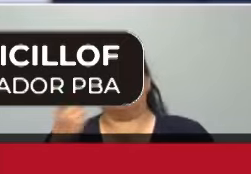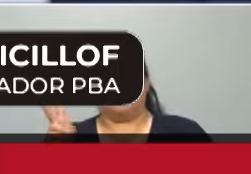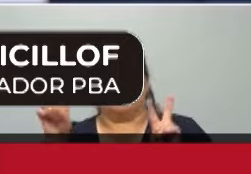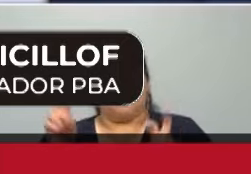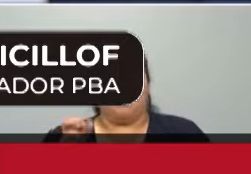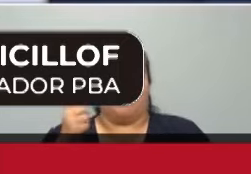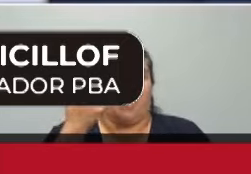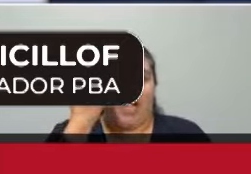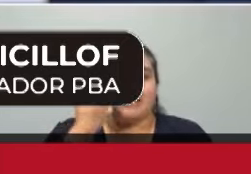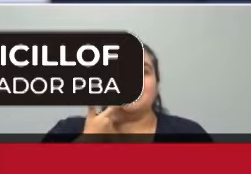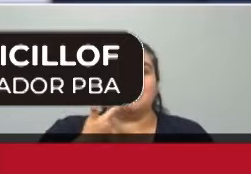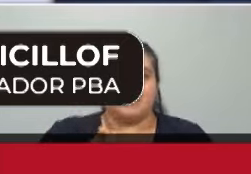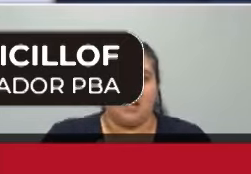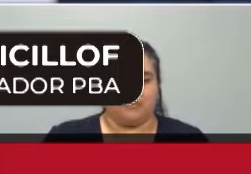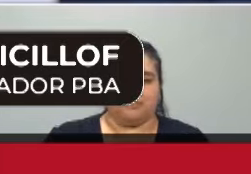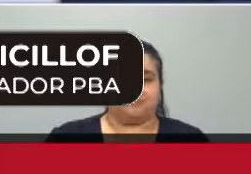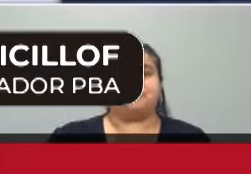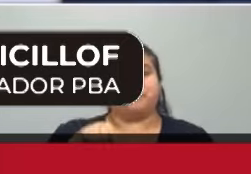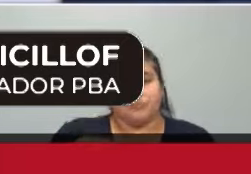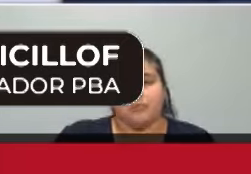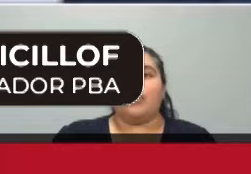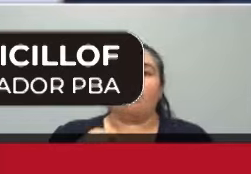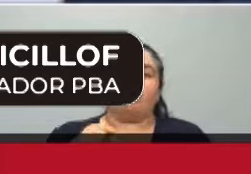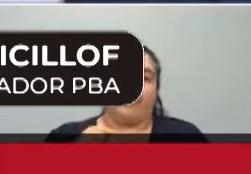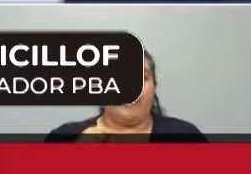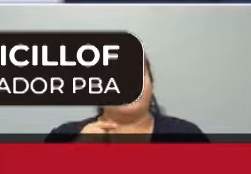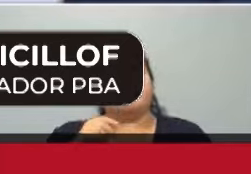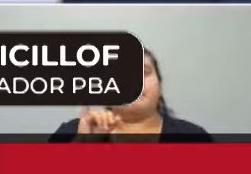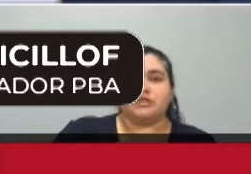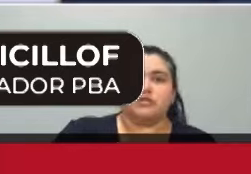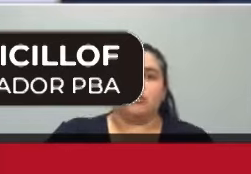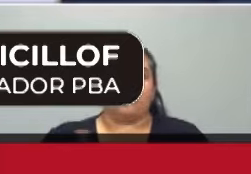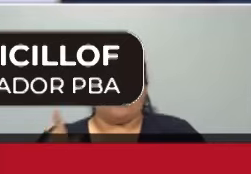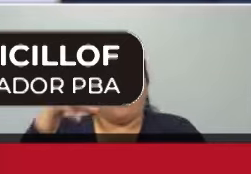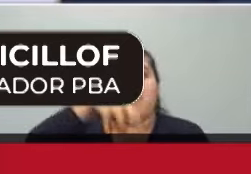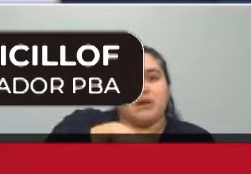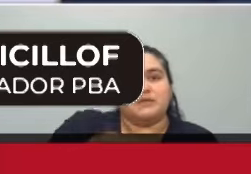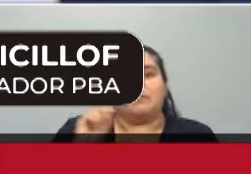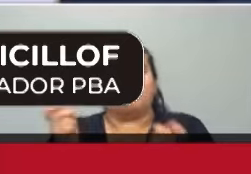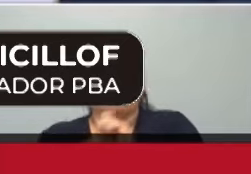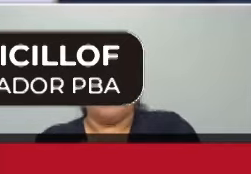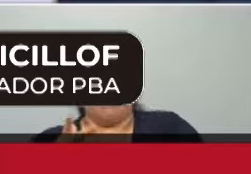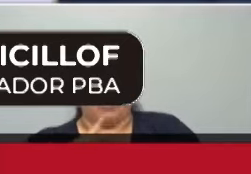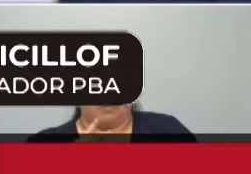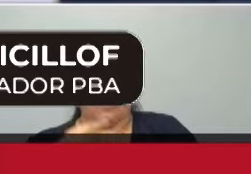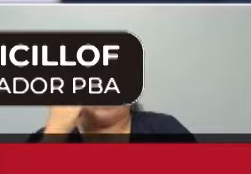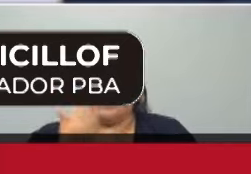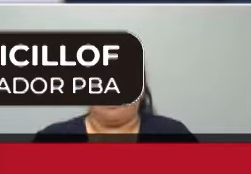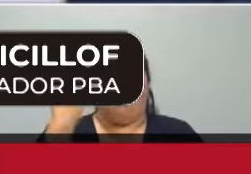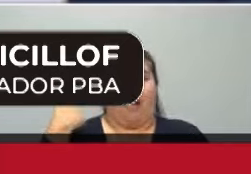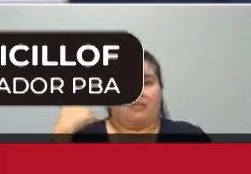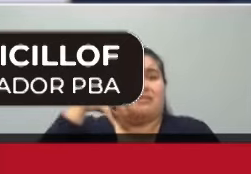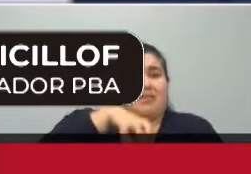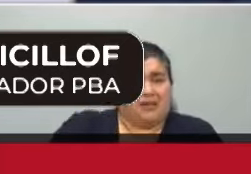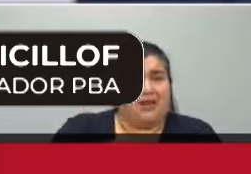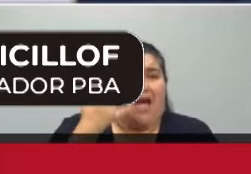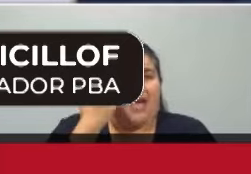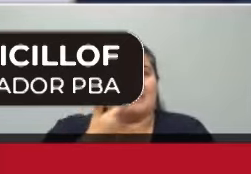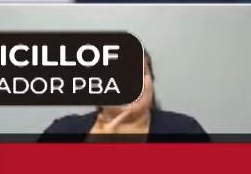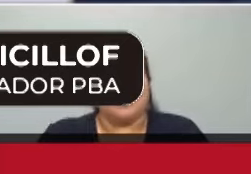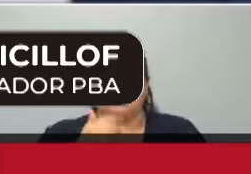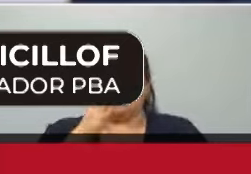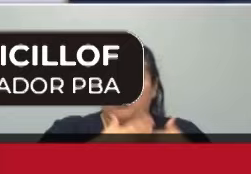AISA, que se está planteando la privatización de AISA. Ya se privatizó AISA. Son obras de agua y